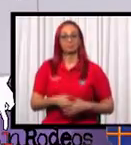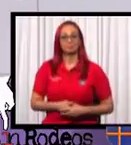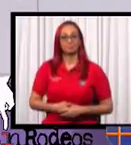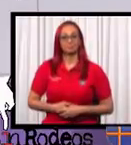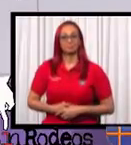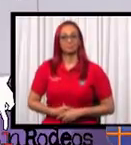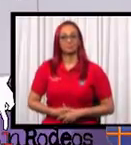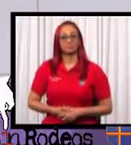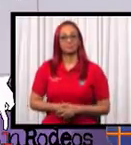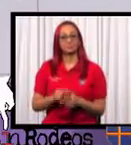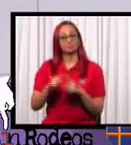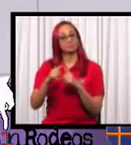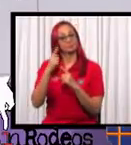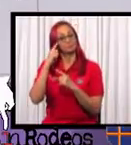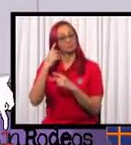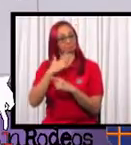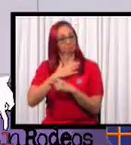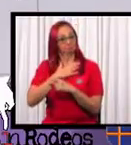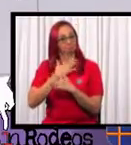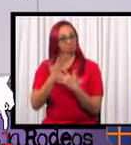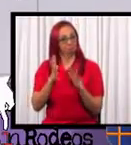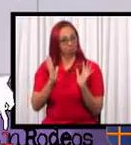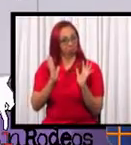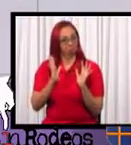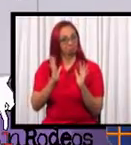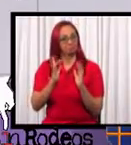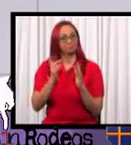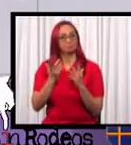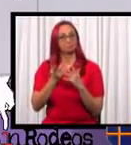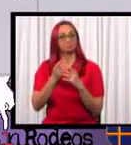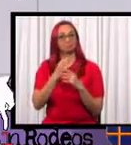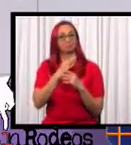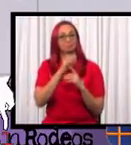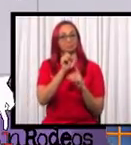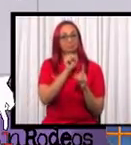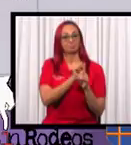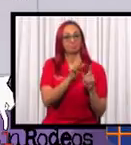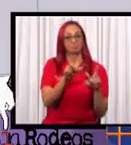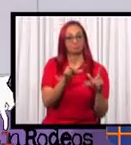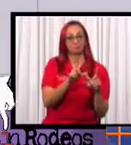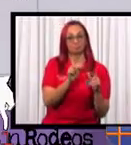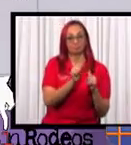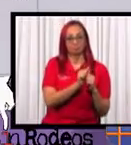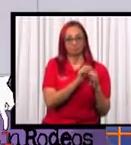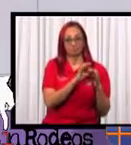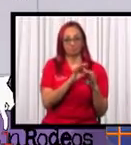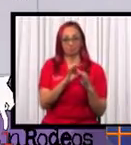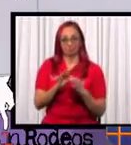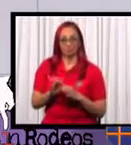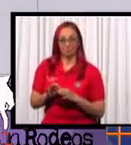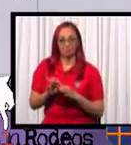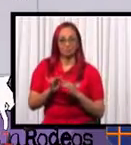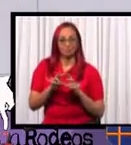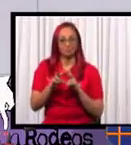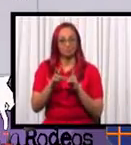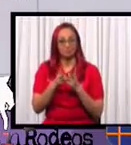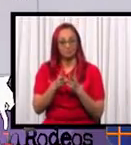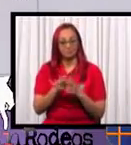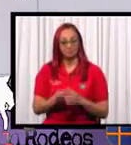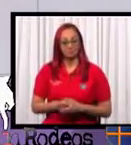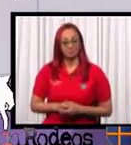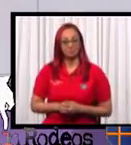parece que también el fenómeno que toca el señor Alfredo con respecto al tema meteorológico, pues